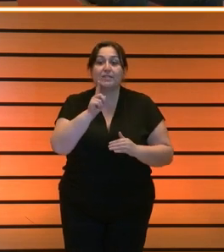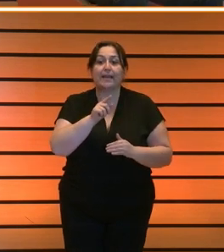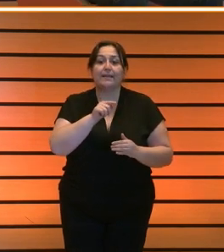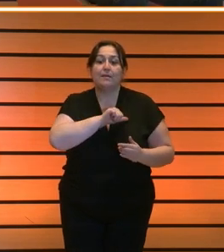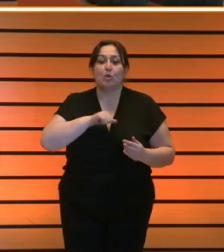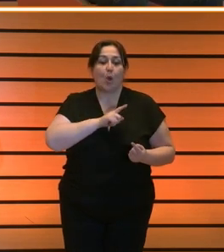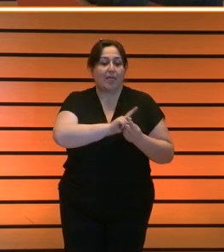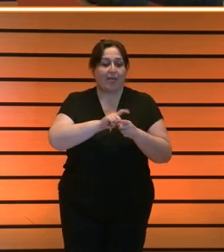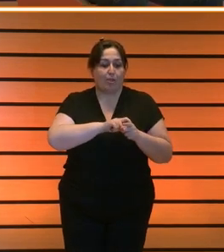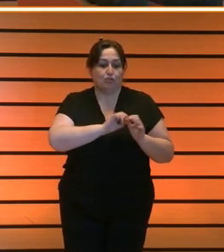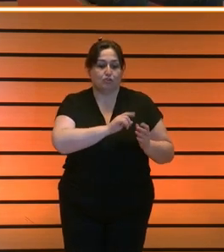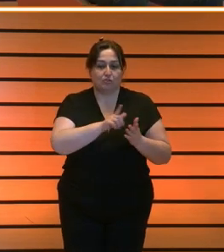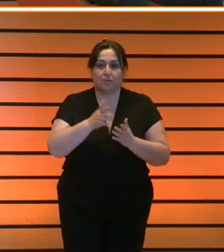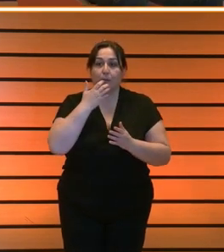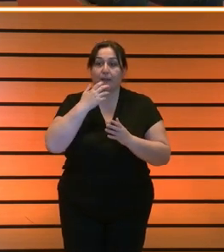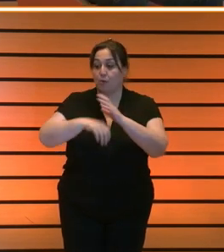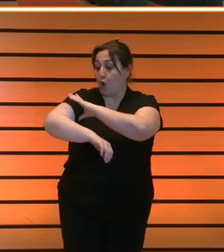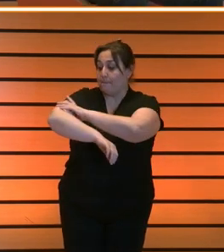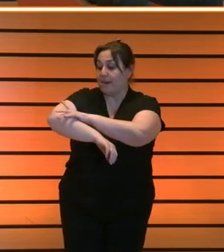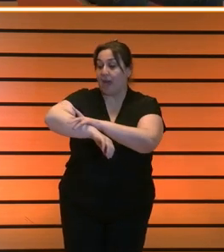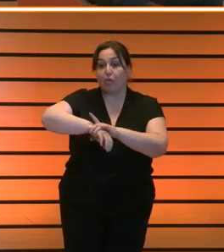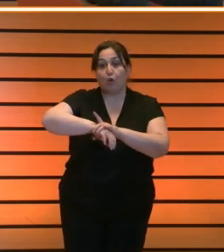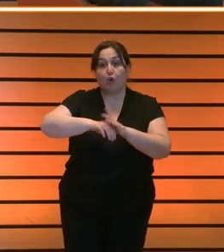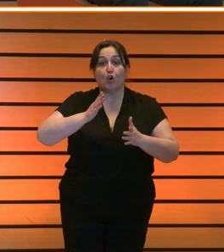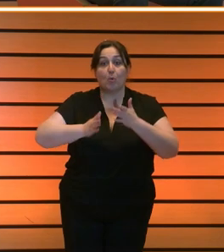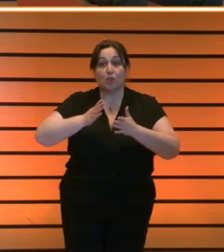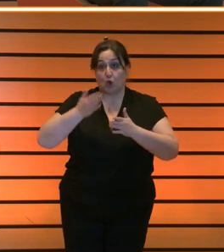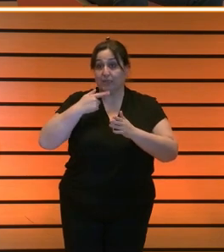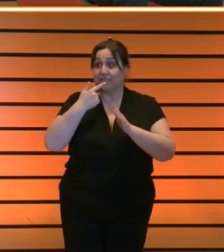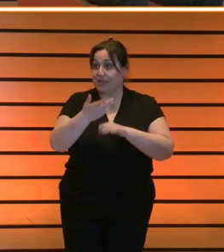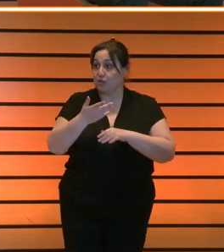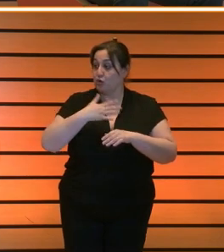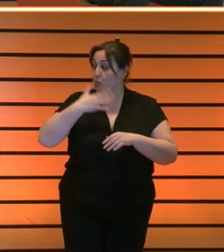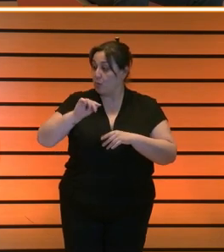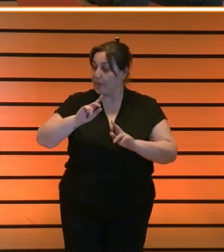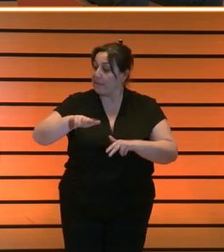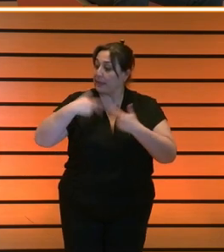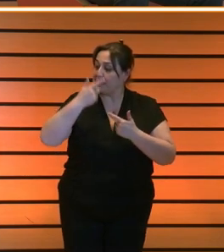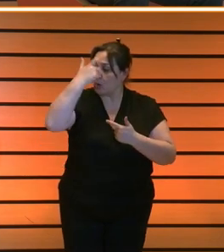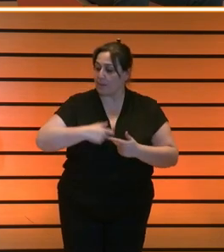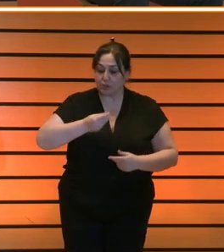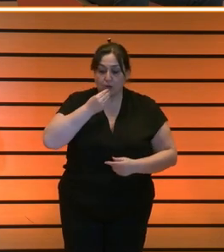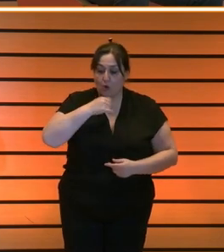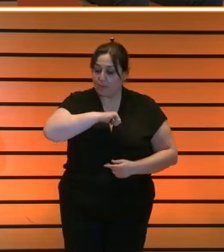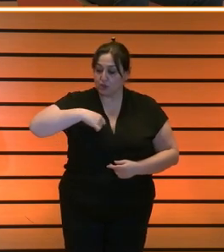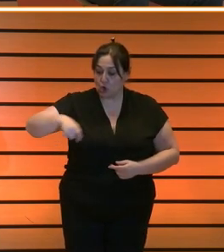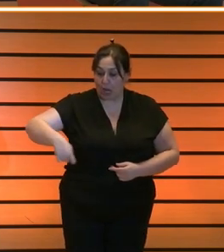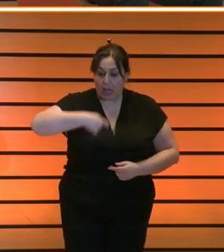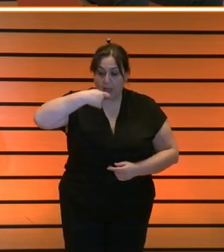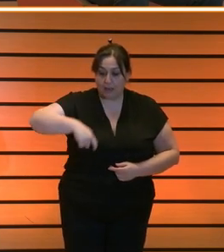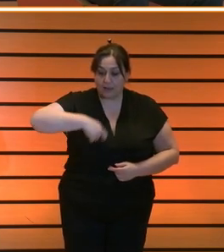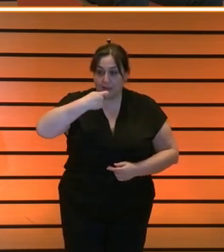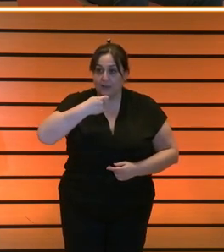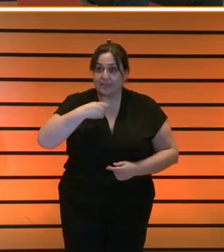decir el brazo robótico del que te hablaba que permite que una persona coma por sí misma está pensada para que alguien con un ratón